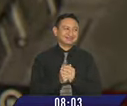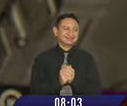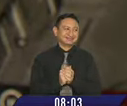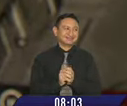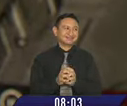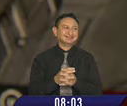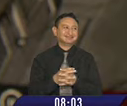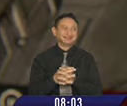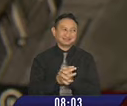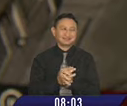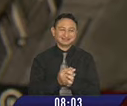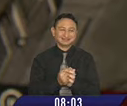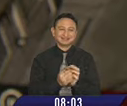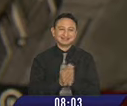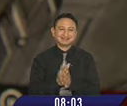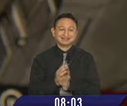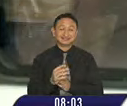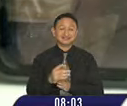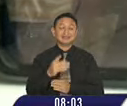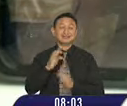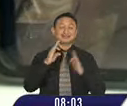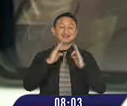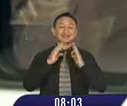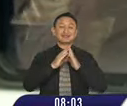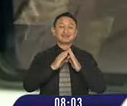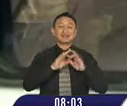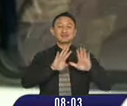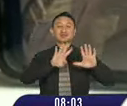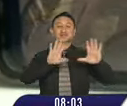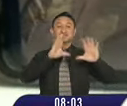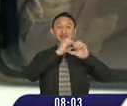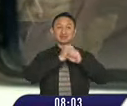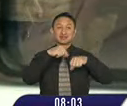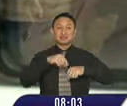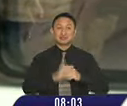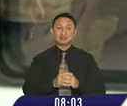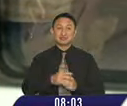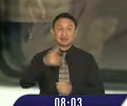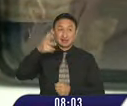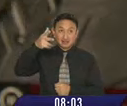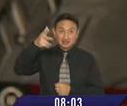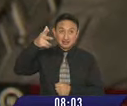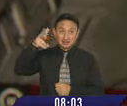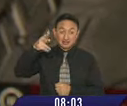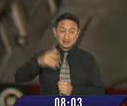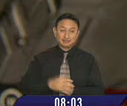Tumbaco, son casi las 9 de la noche... y la cámara de seguridad registró los disparos.